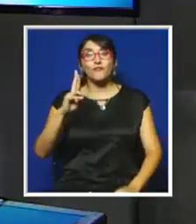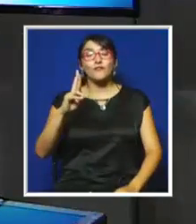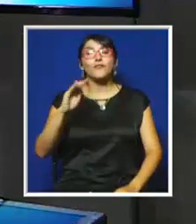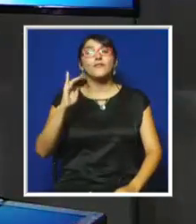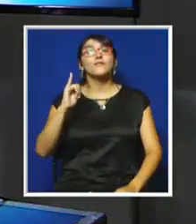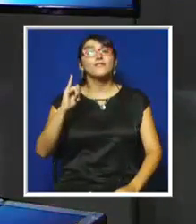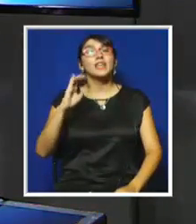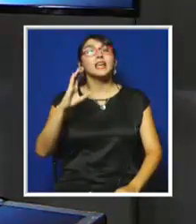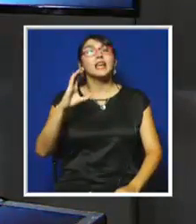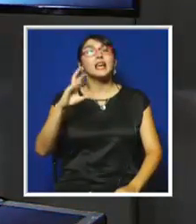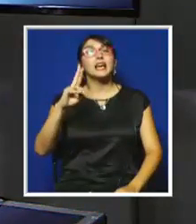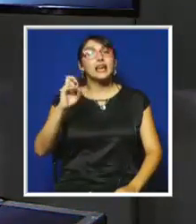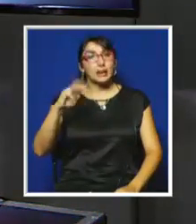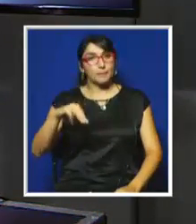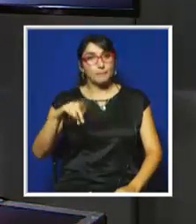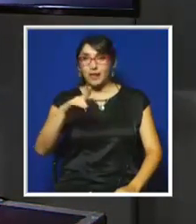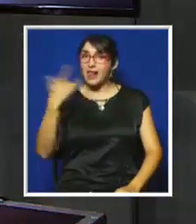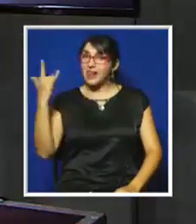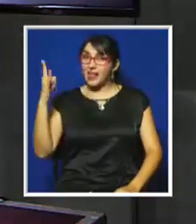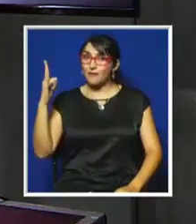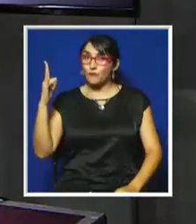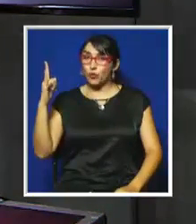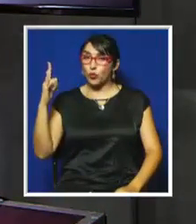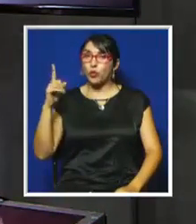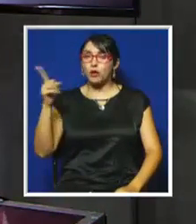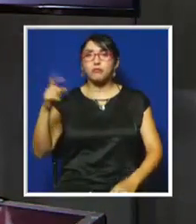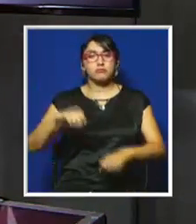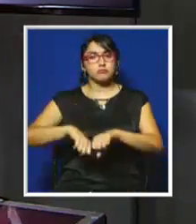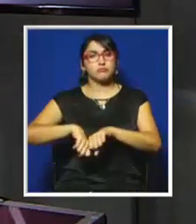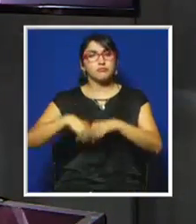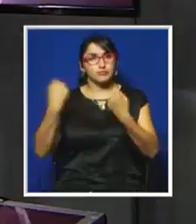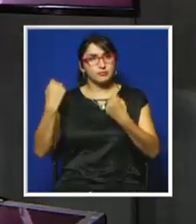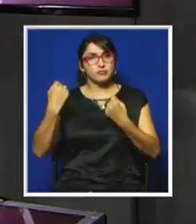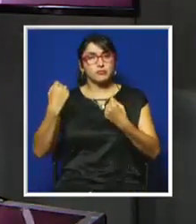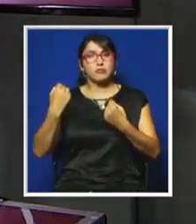PDI de Lebu, resultó con una fractura y una herida en su antebrazo izquierdo.